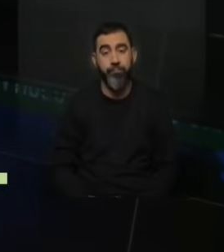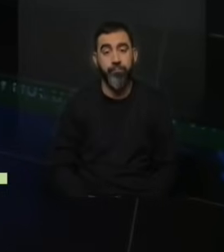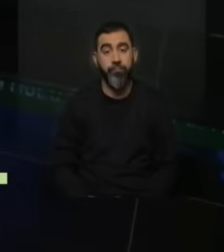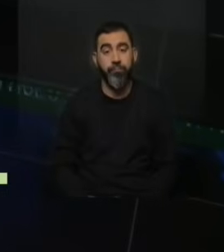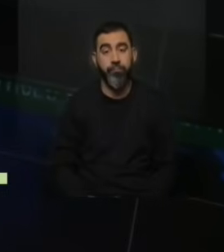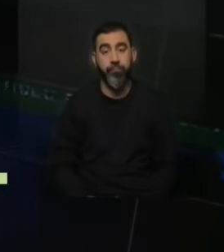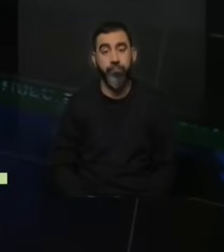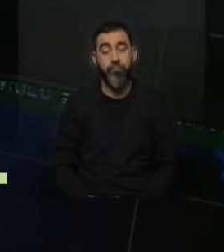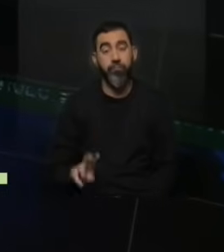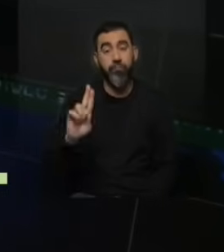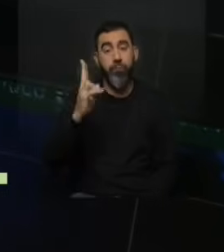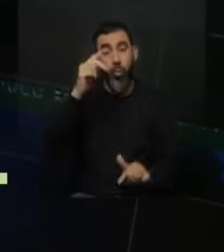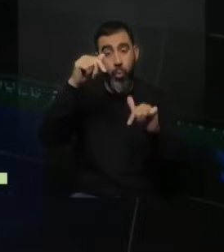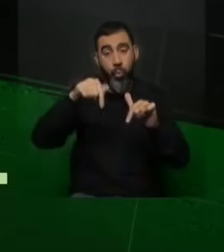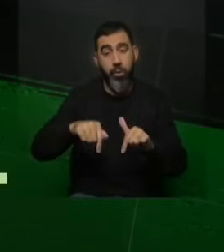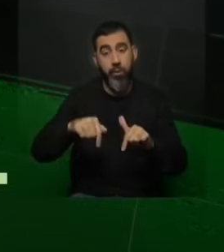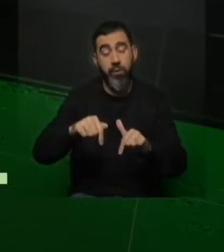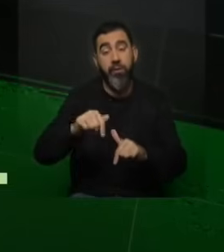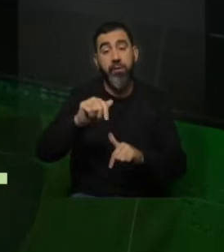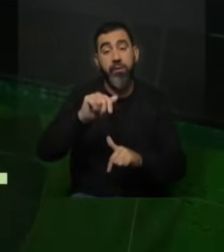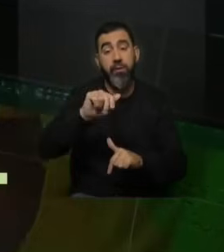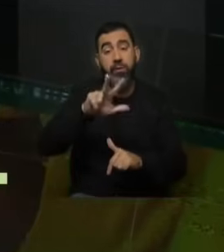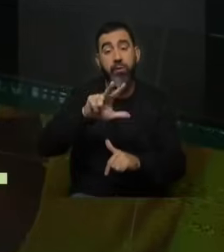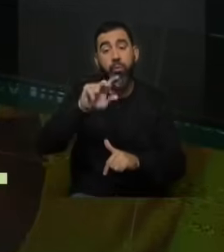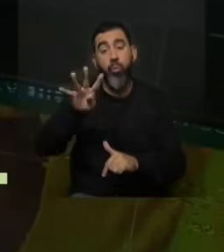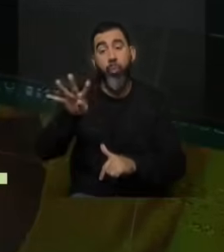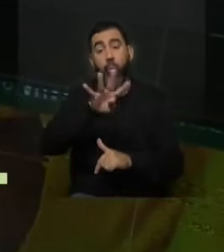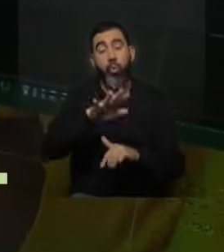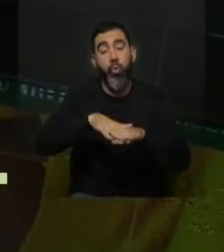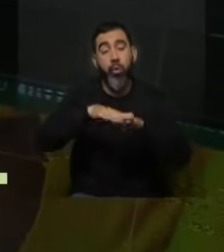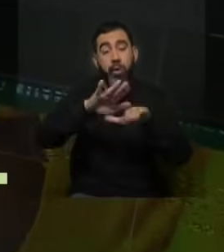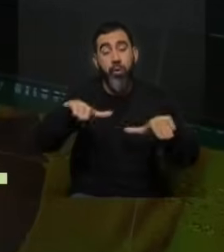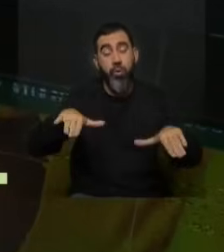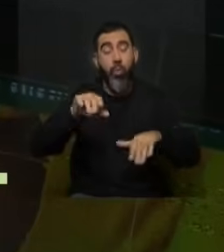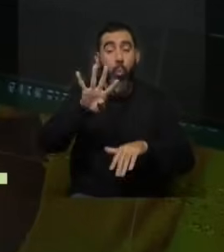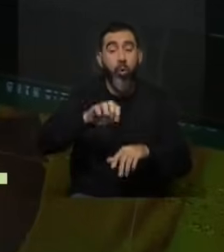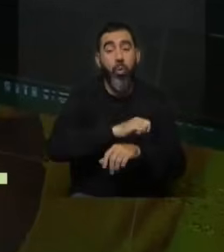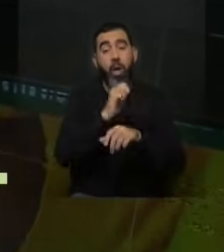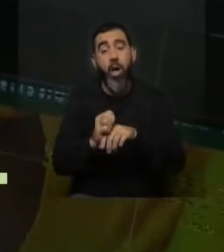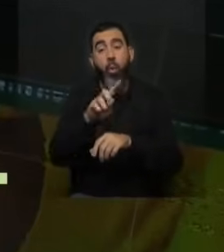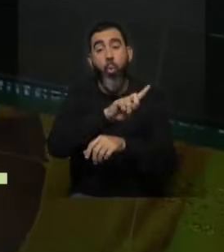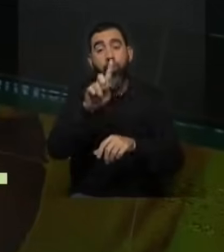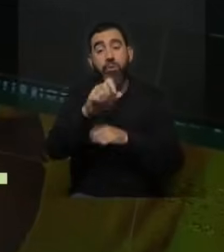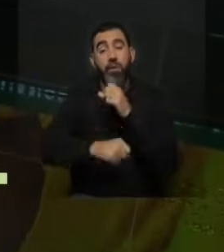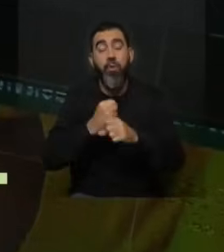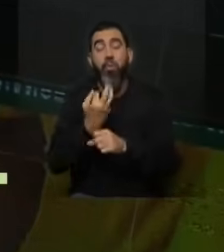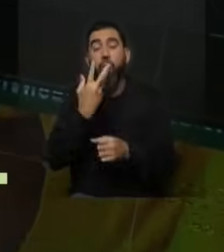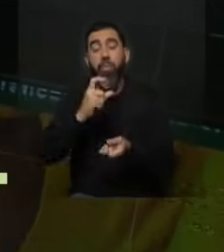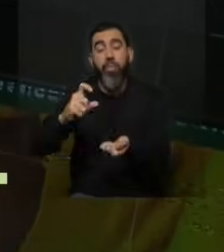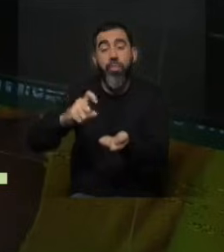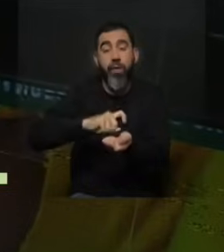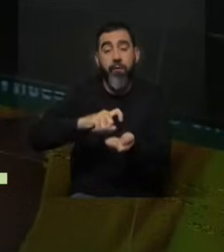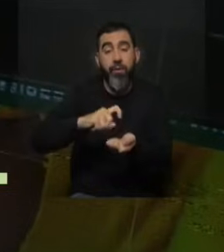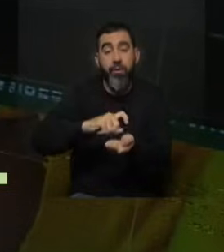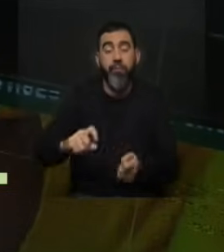contamos que en Uruguay hay en ustedes 344 niños y niñas de entre 4 y 11 años con diabetes según un